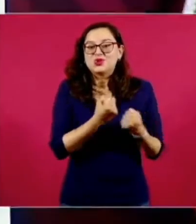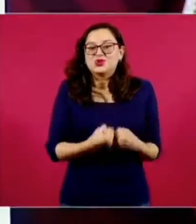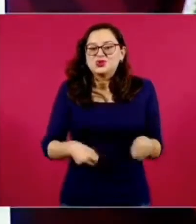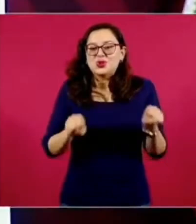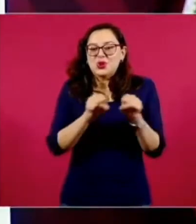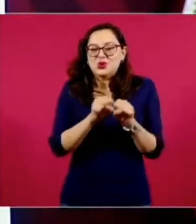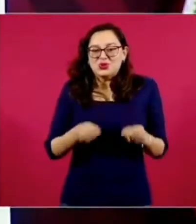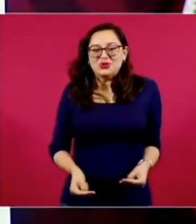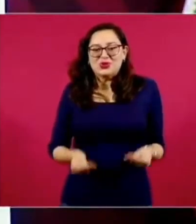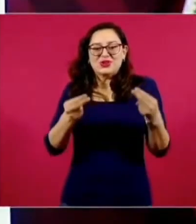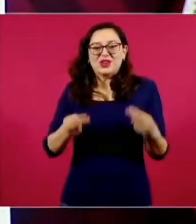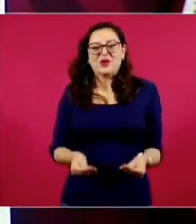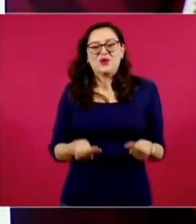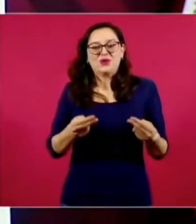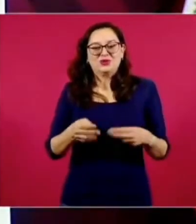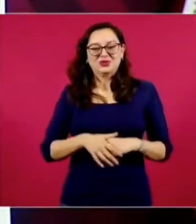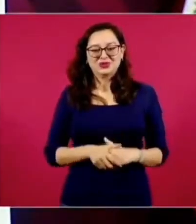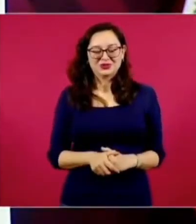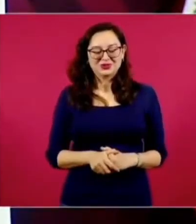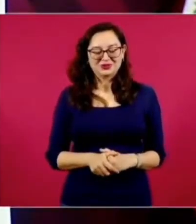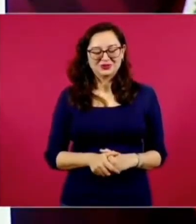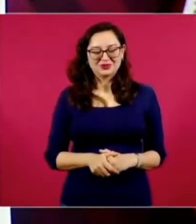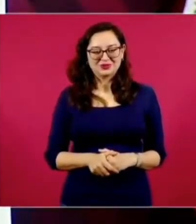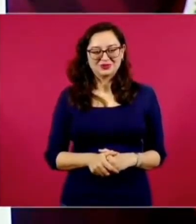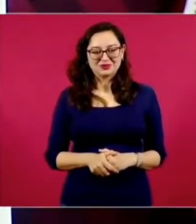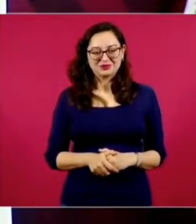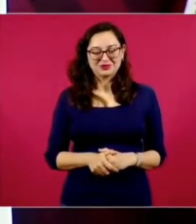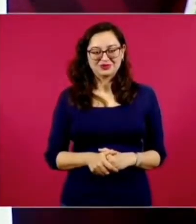socios económicos, comerciales.